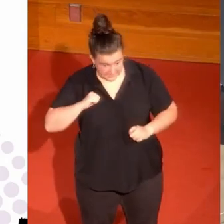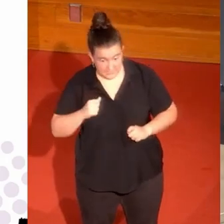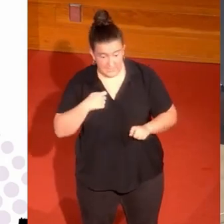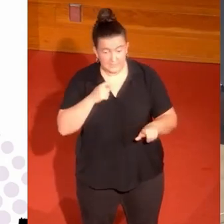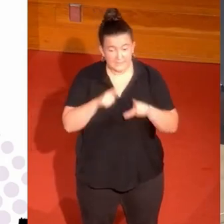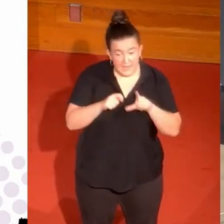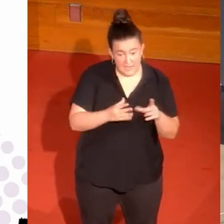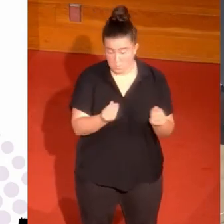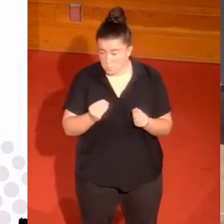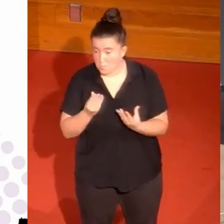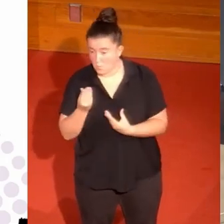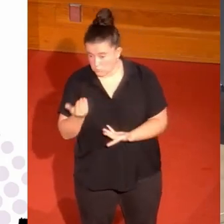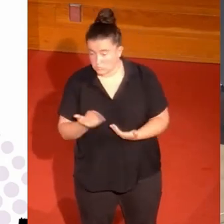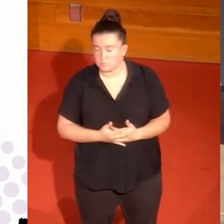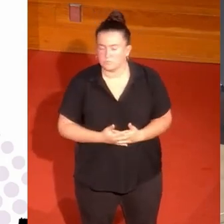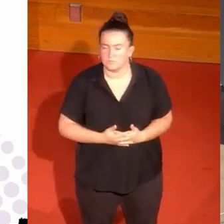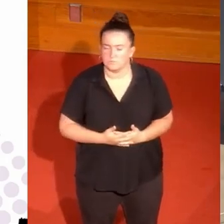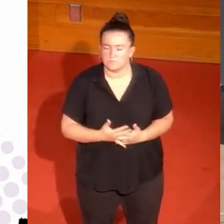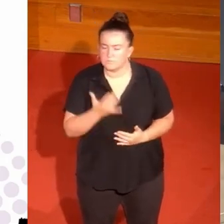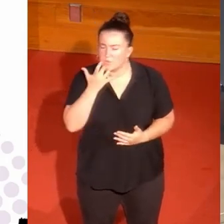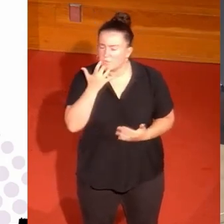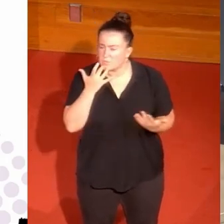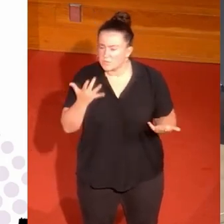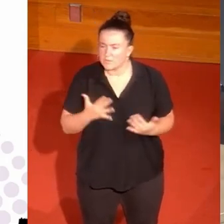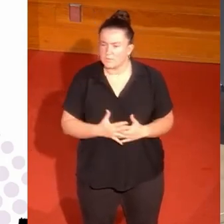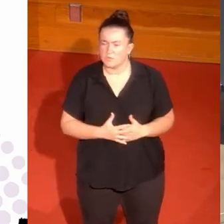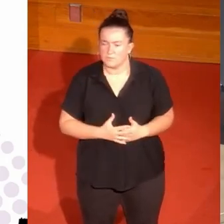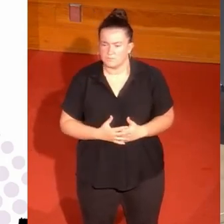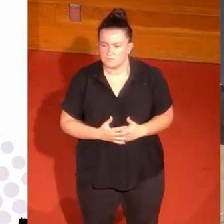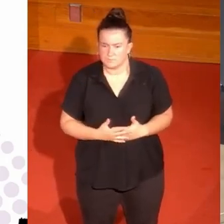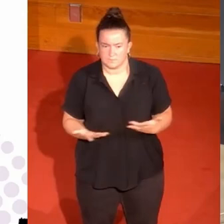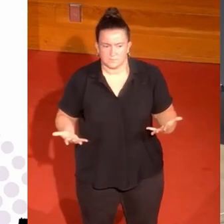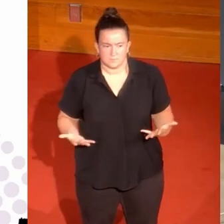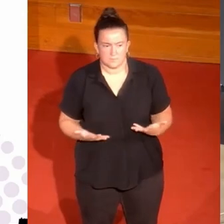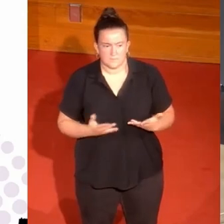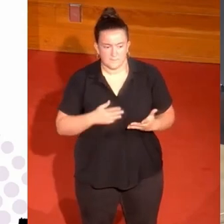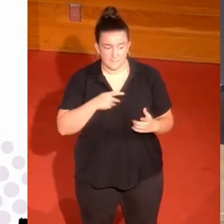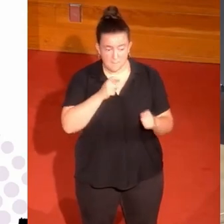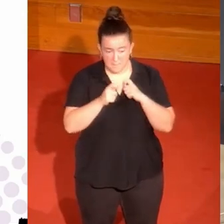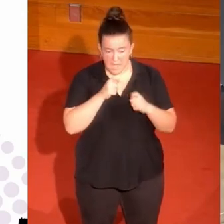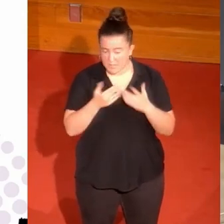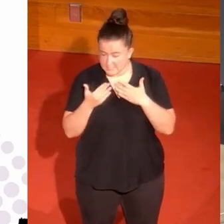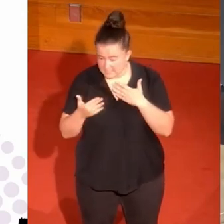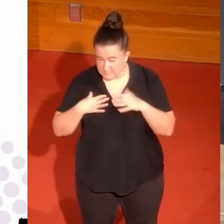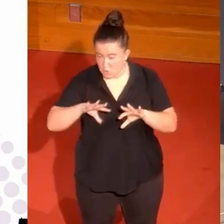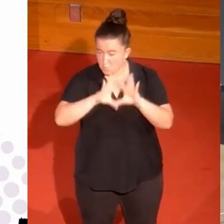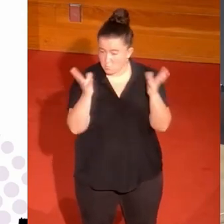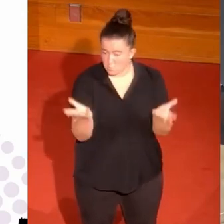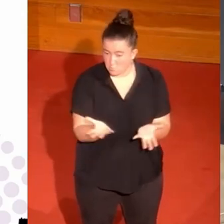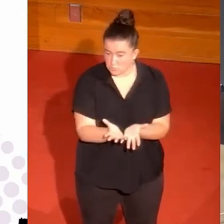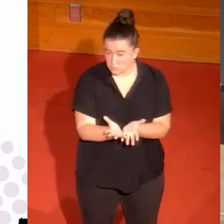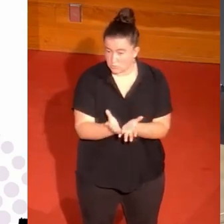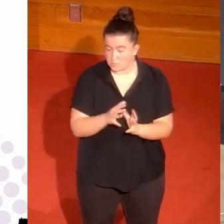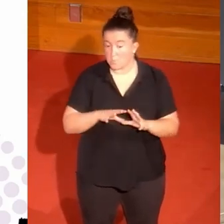eh Por ejemplo en cuando hablas con los eh con periodistas en en muchos lugares del mundo te dirigen a